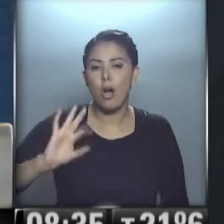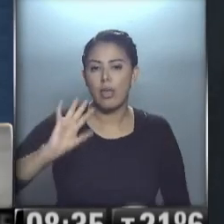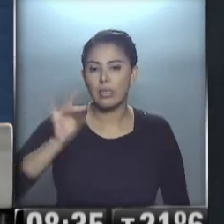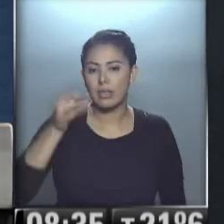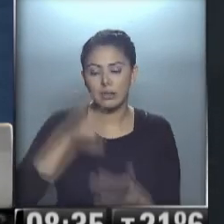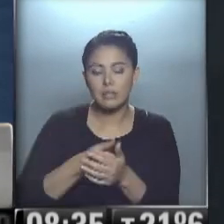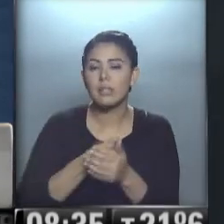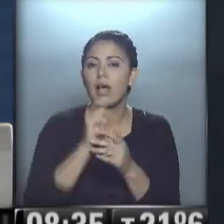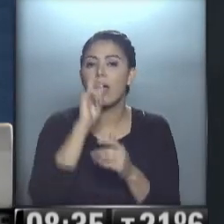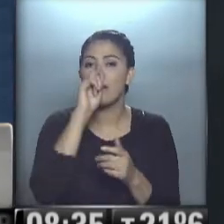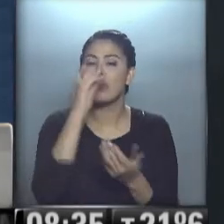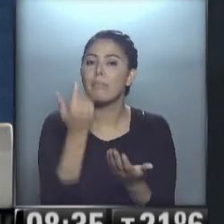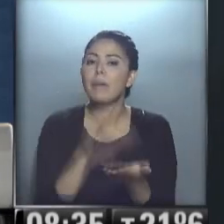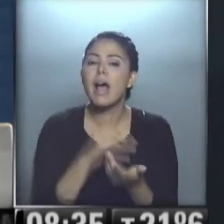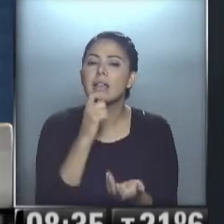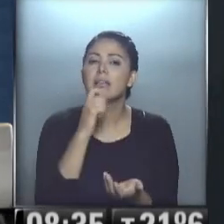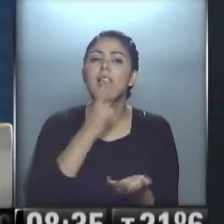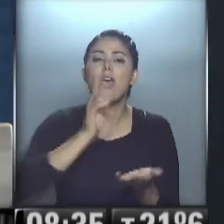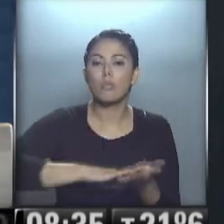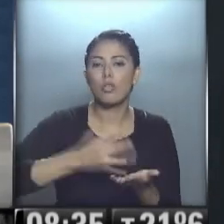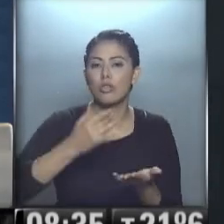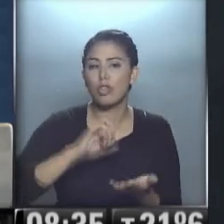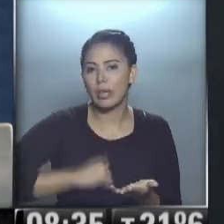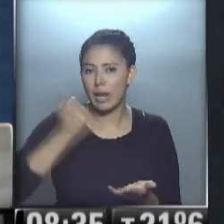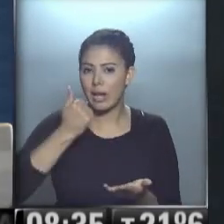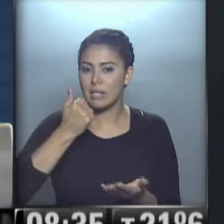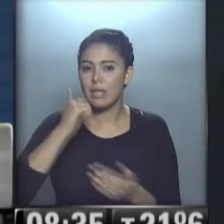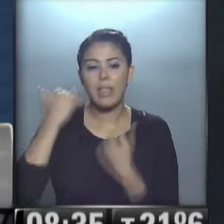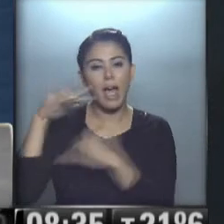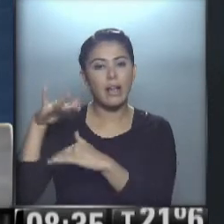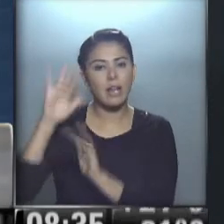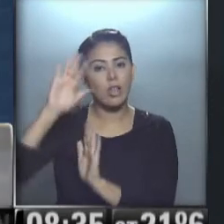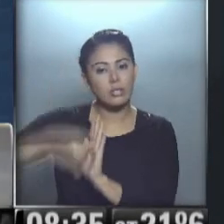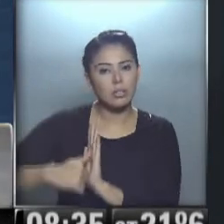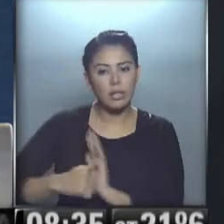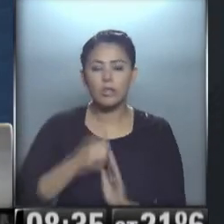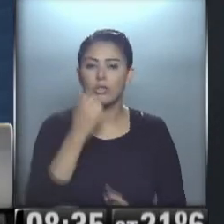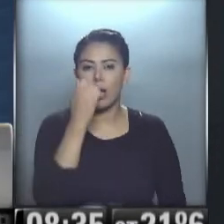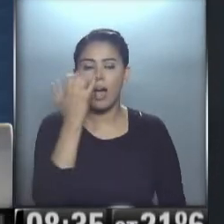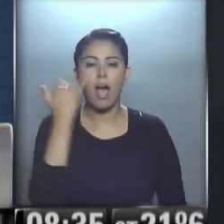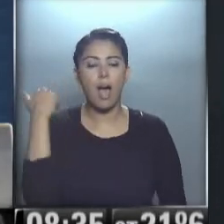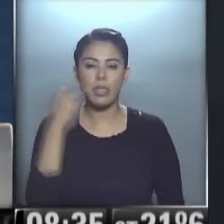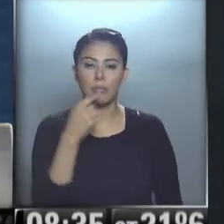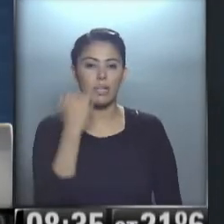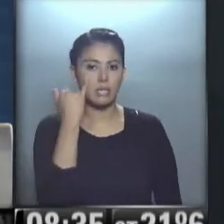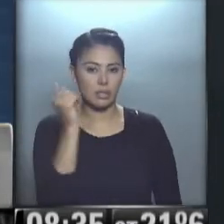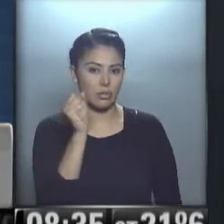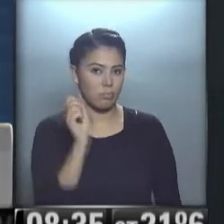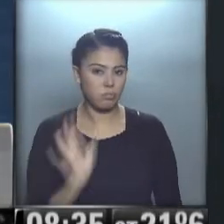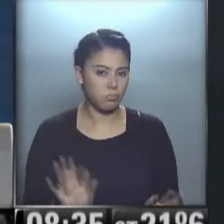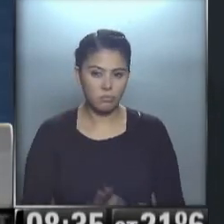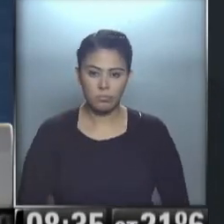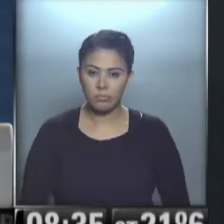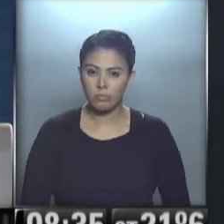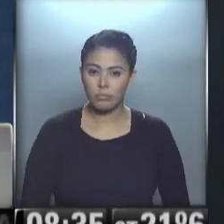quedar exceptuado el impuesto a las ganancias de los aguinaldos. He respondido oportunamente esa pregunta.